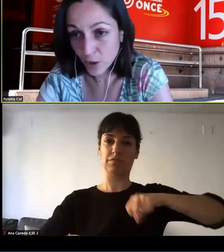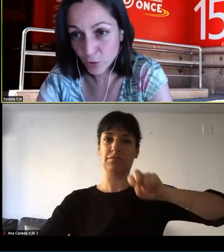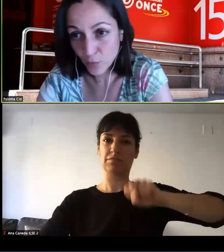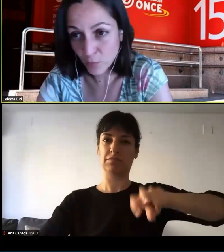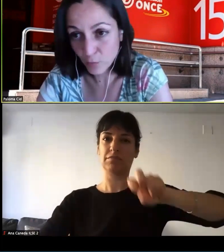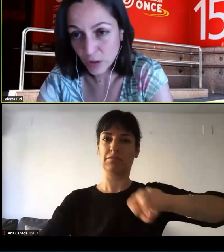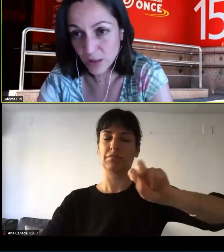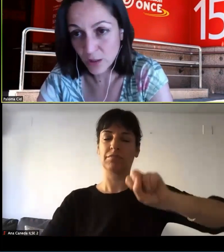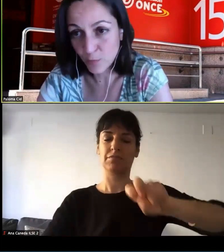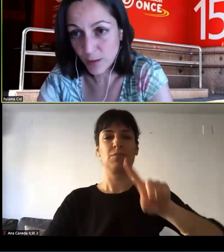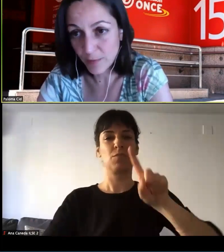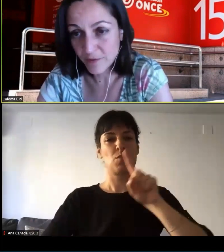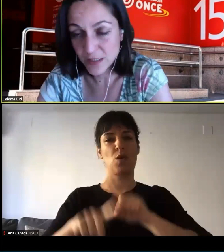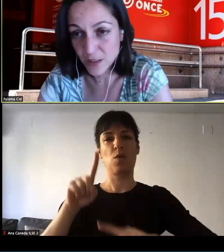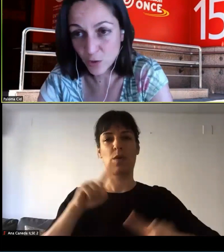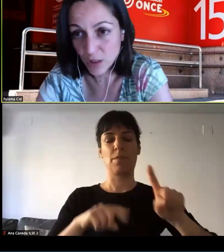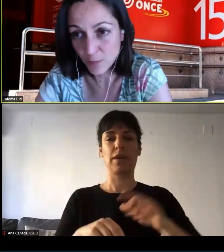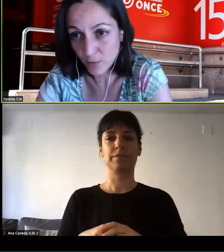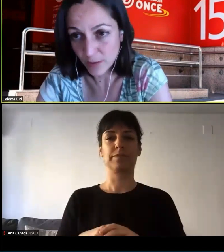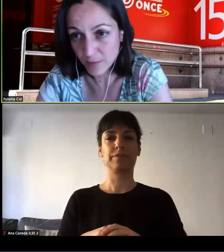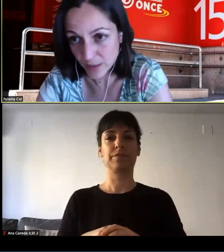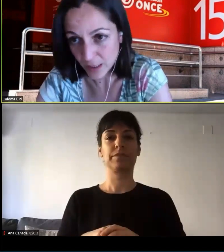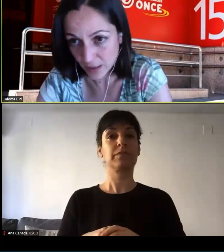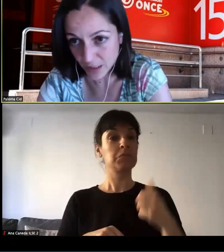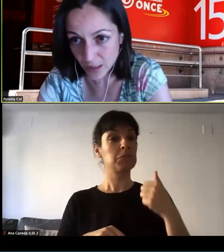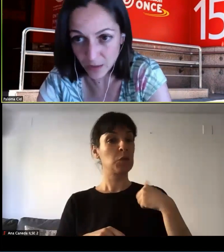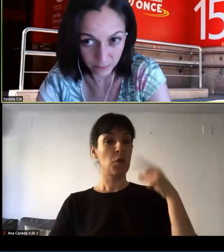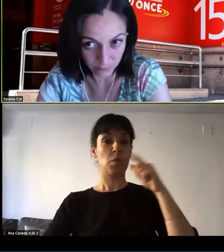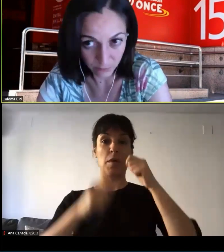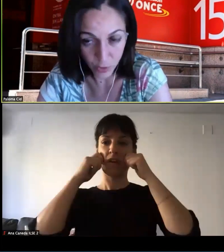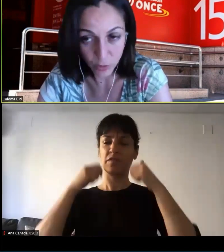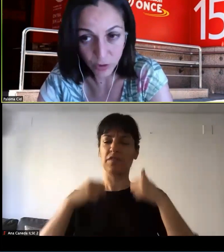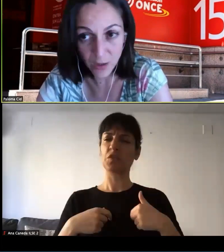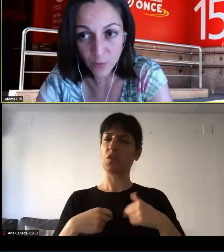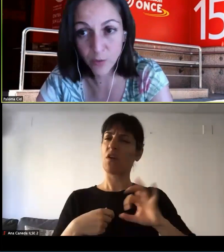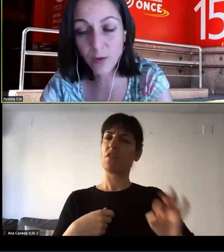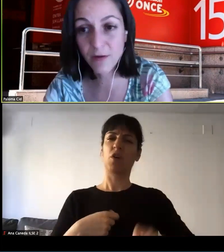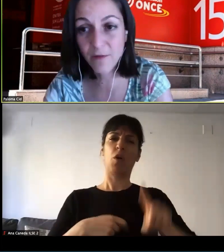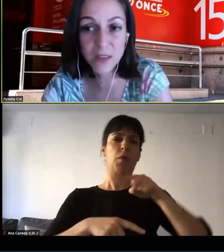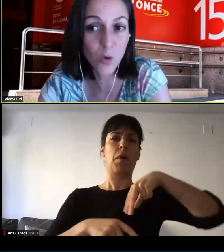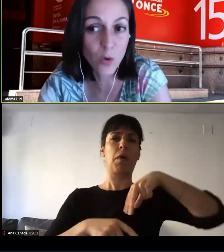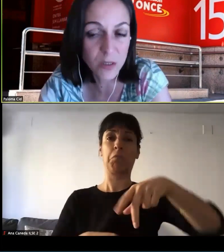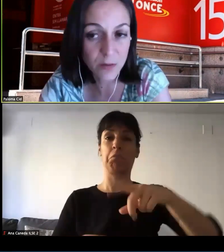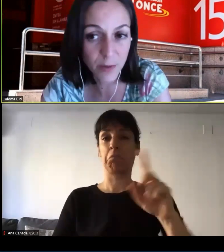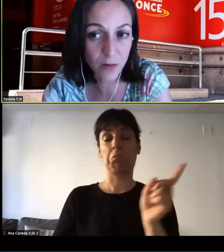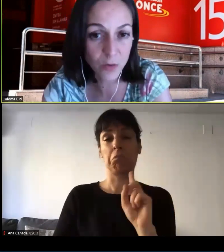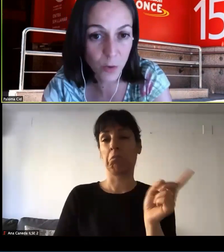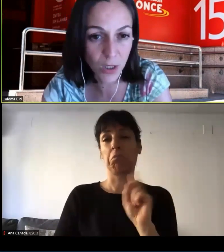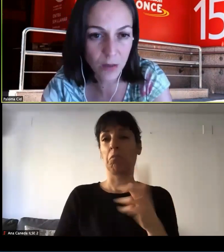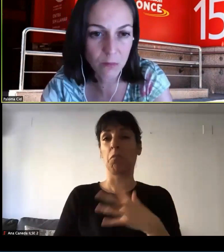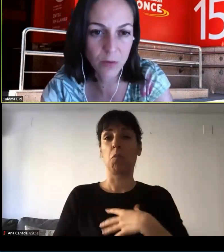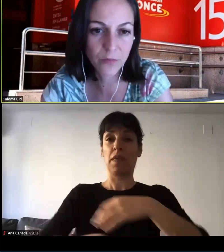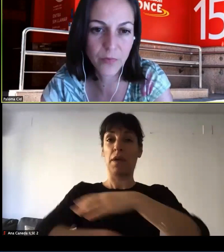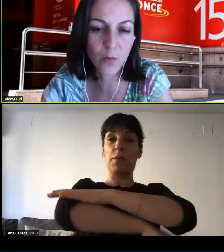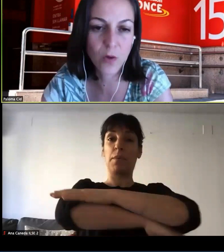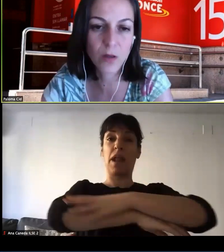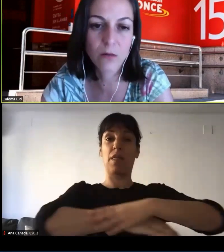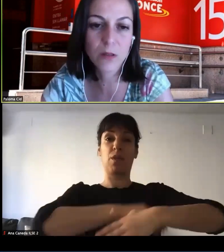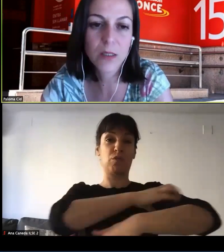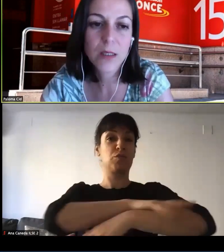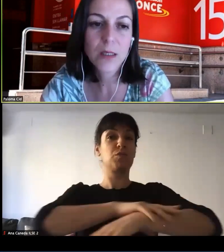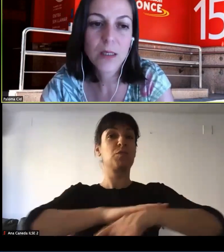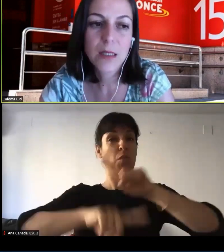Porque no todo el mundo que tiene un problema físico tiene problemas para caminar. Puedo tener un problema físico en mis brazos, por ejemplo, ¿de